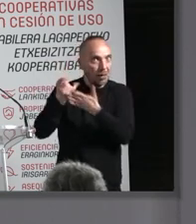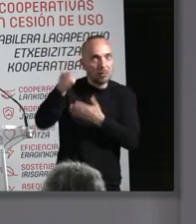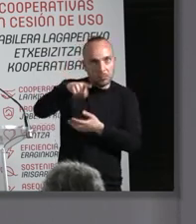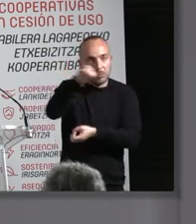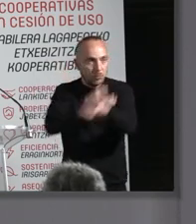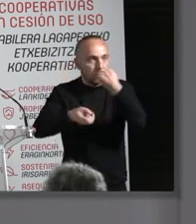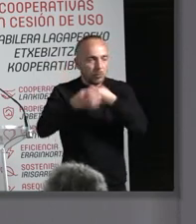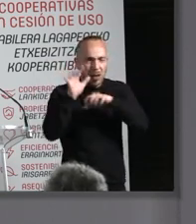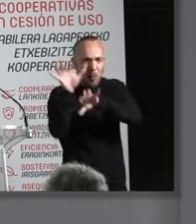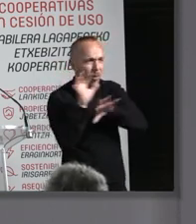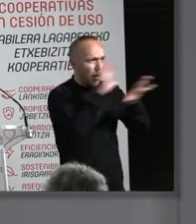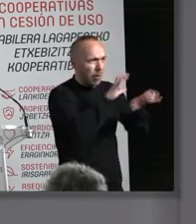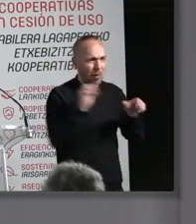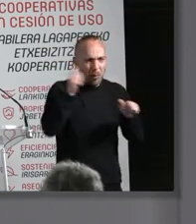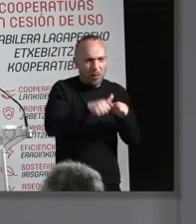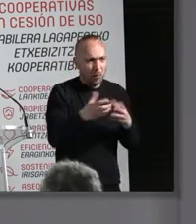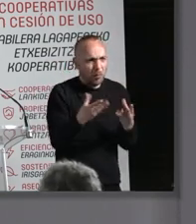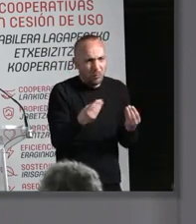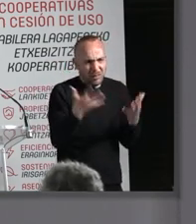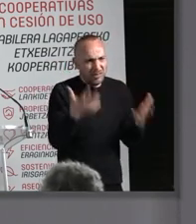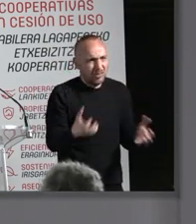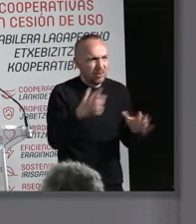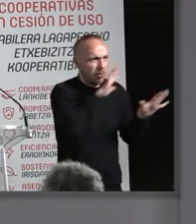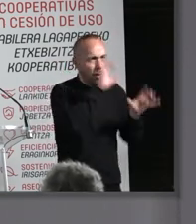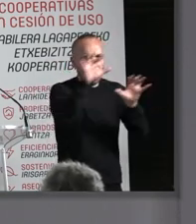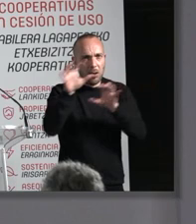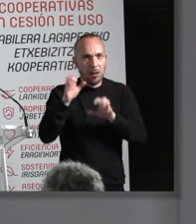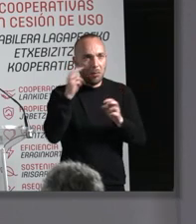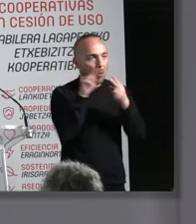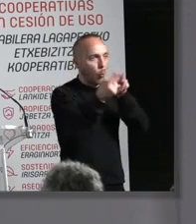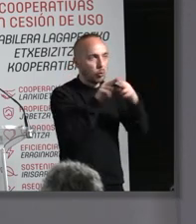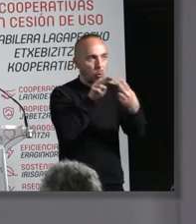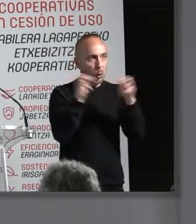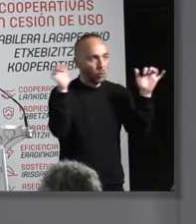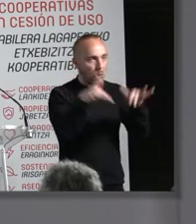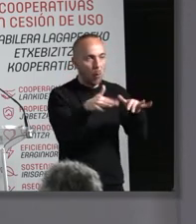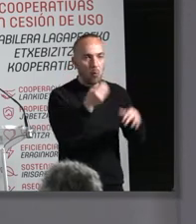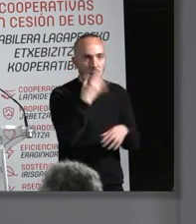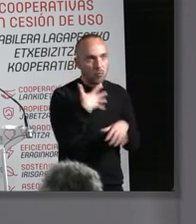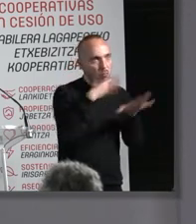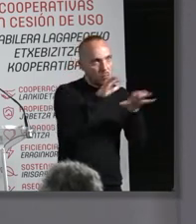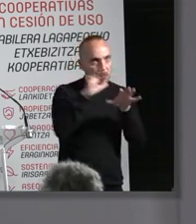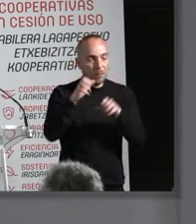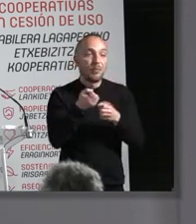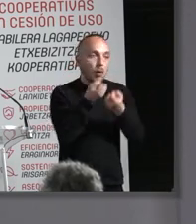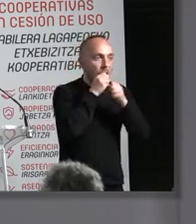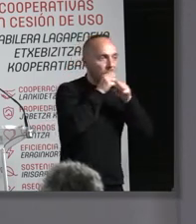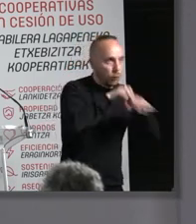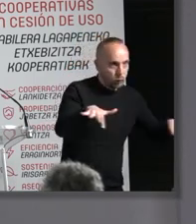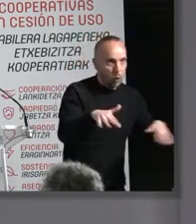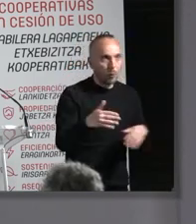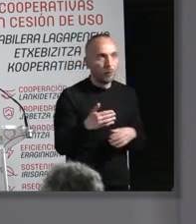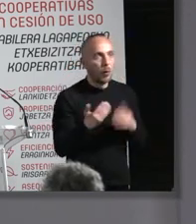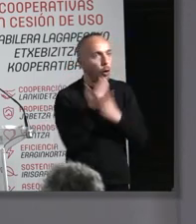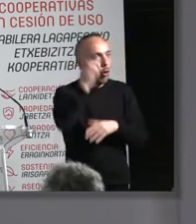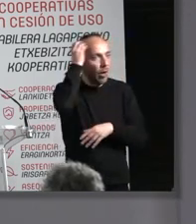pero muchísimo, muchísimo, y en ese sentido todos estos encuentros nos viene muy bien, ¿no? La difusión, jornadas, encuentros, los medios de